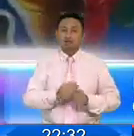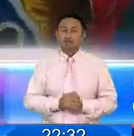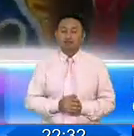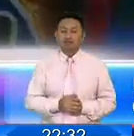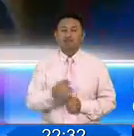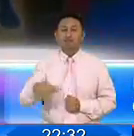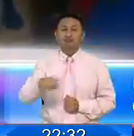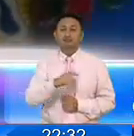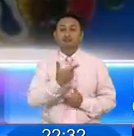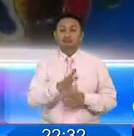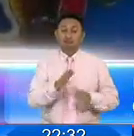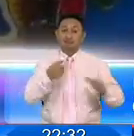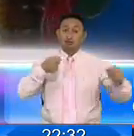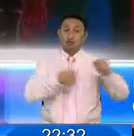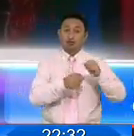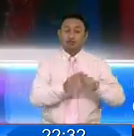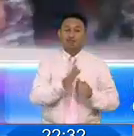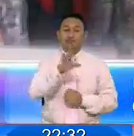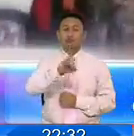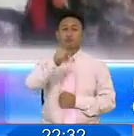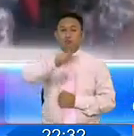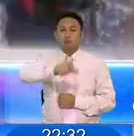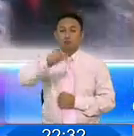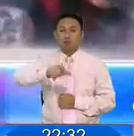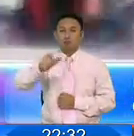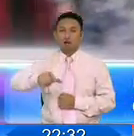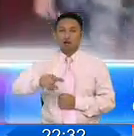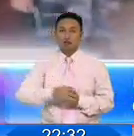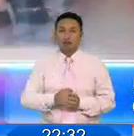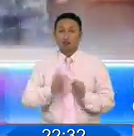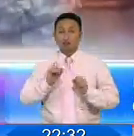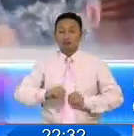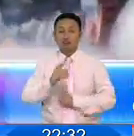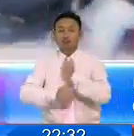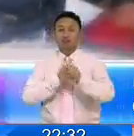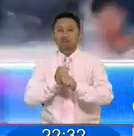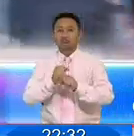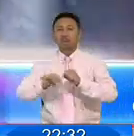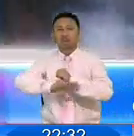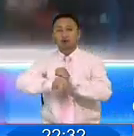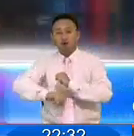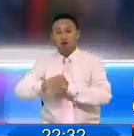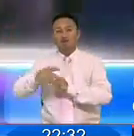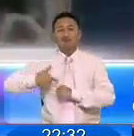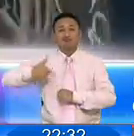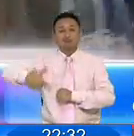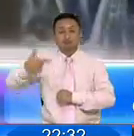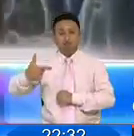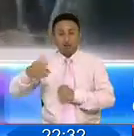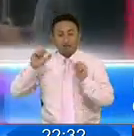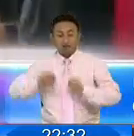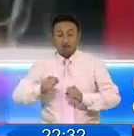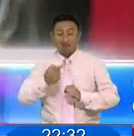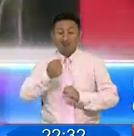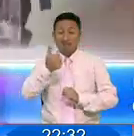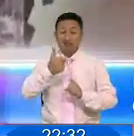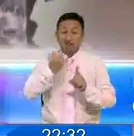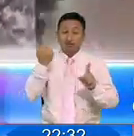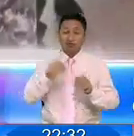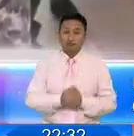atrás por asesinato. 8 personas que serían las implicadas cumplen penas por robo agravado, tenencia de armas, tentativa de